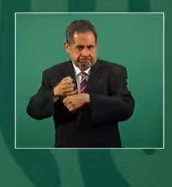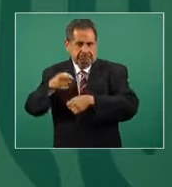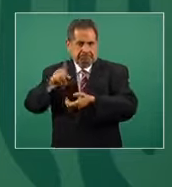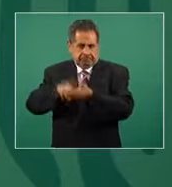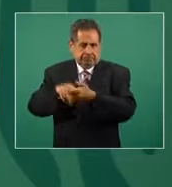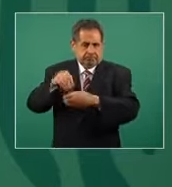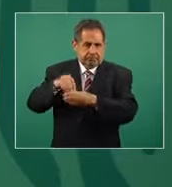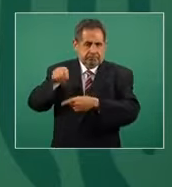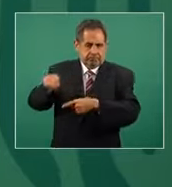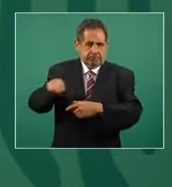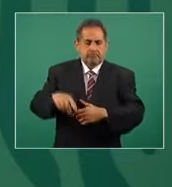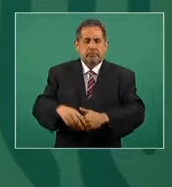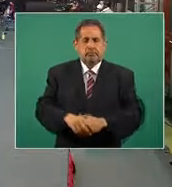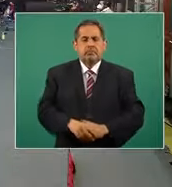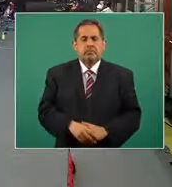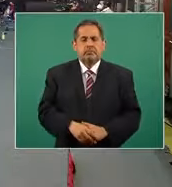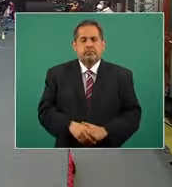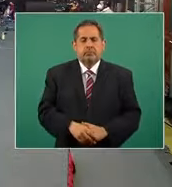¿Sigue tomando